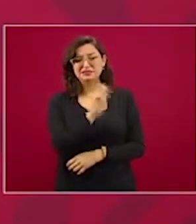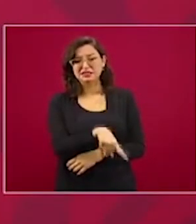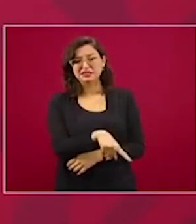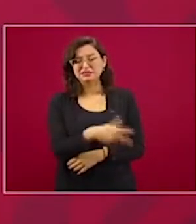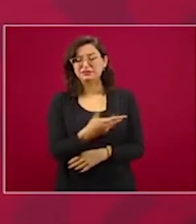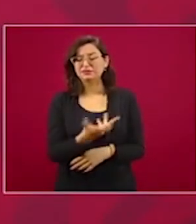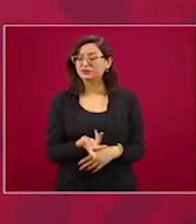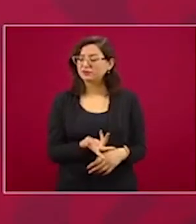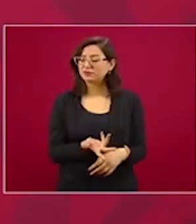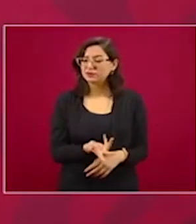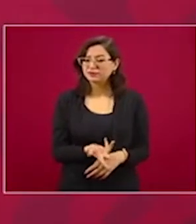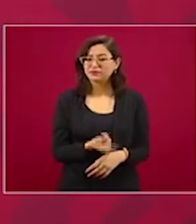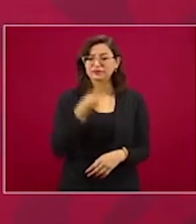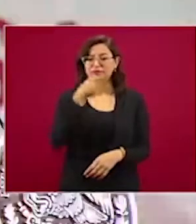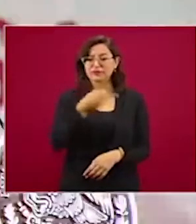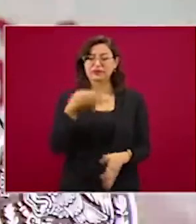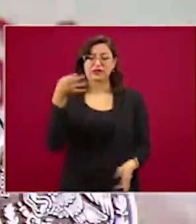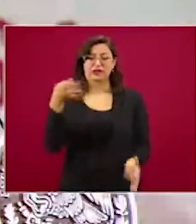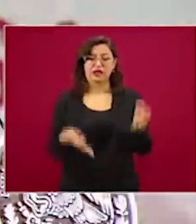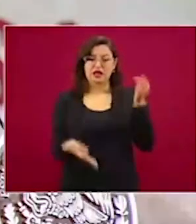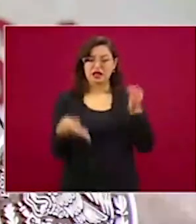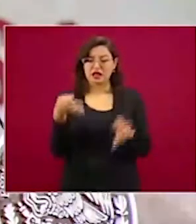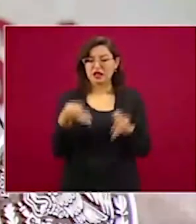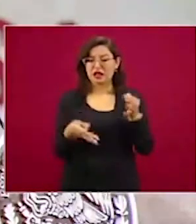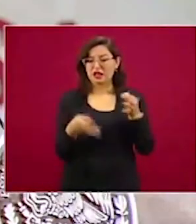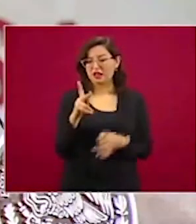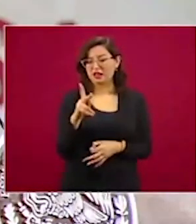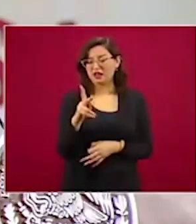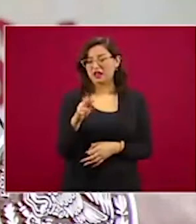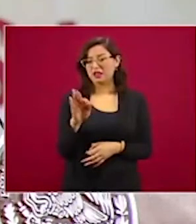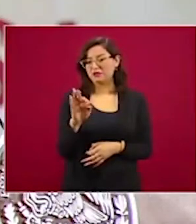El fiscal